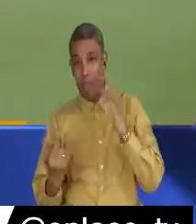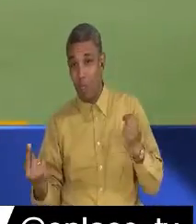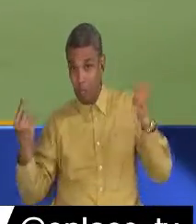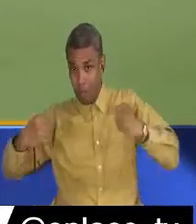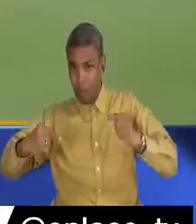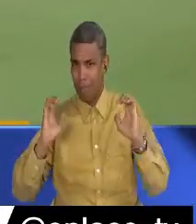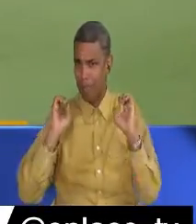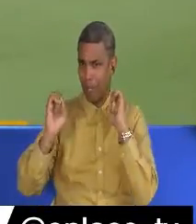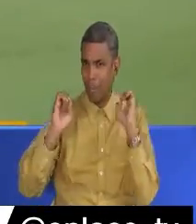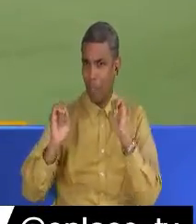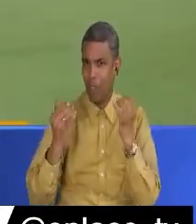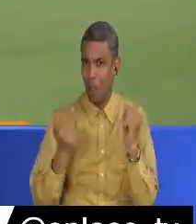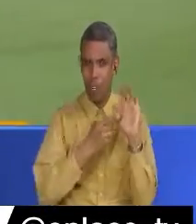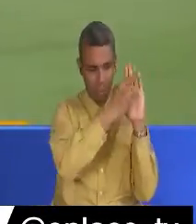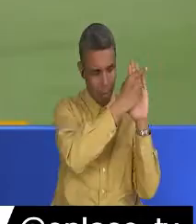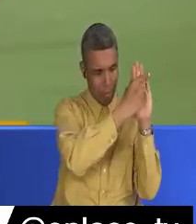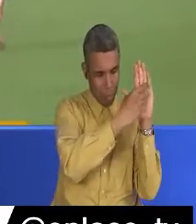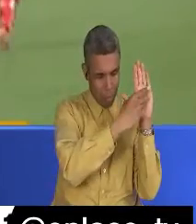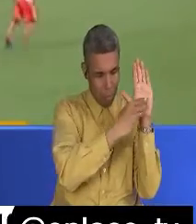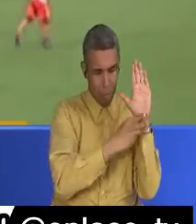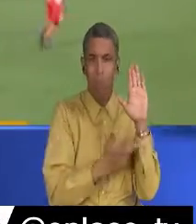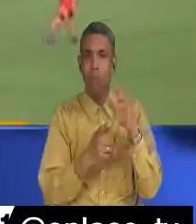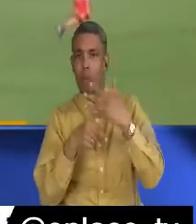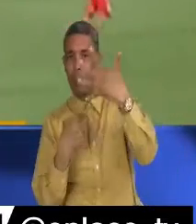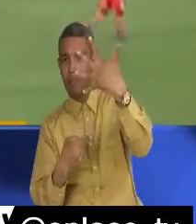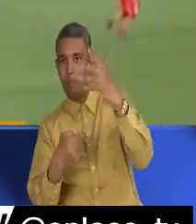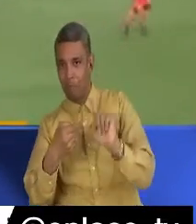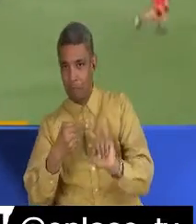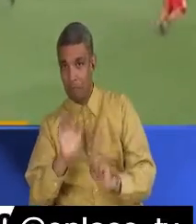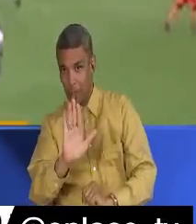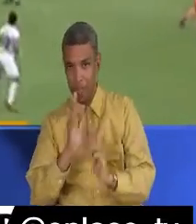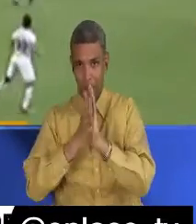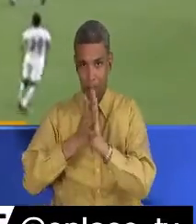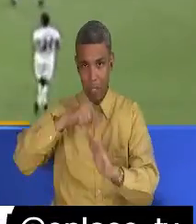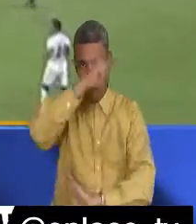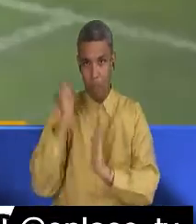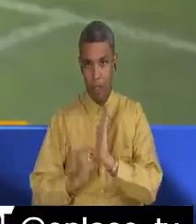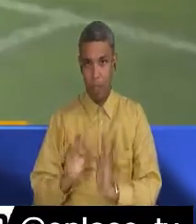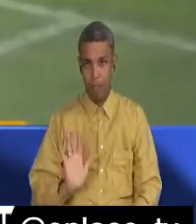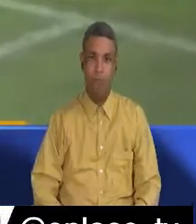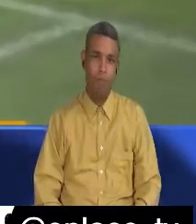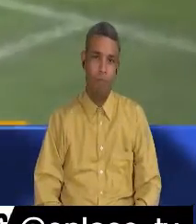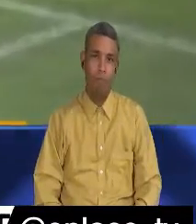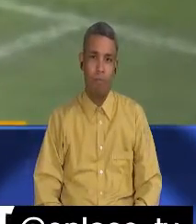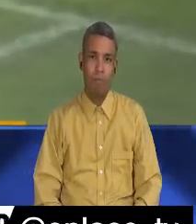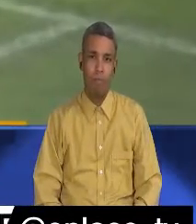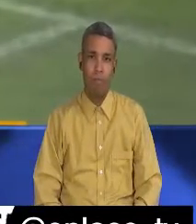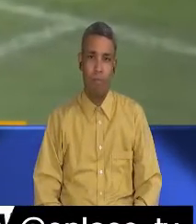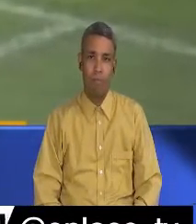empate que lo ubica sexto en el rentado de fútbol profesional colombiano. Ya regresamos.